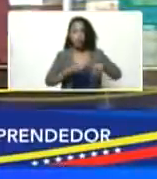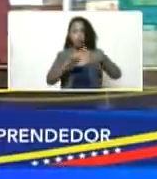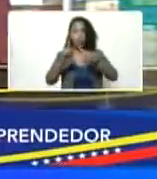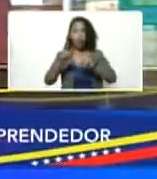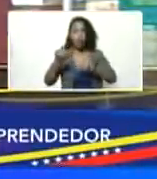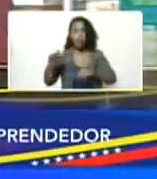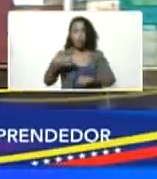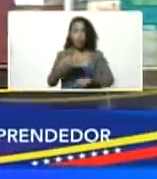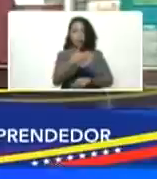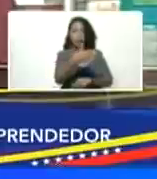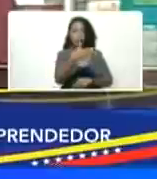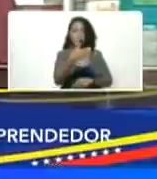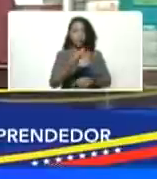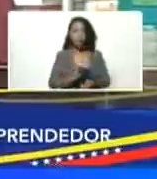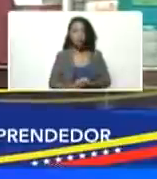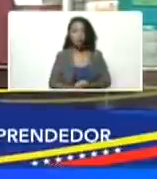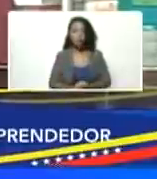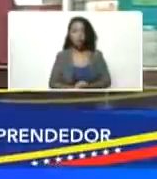carite,